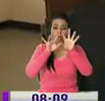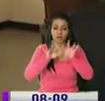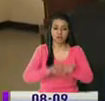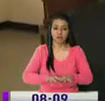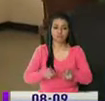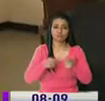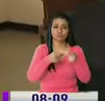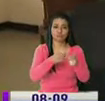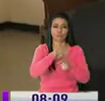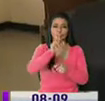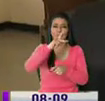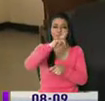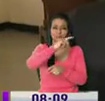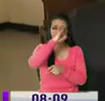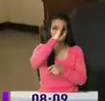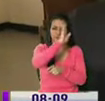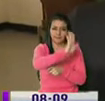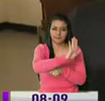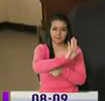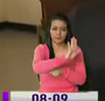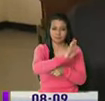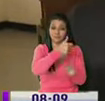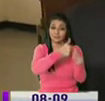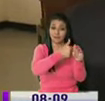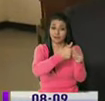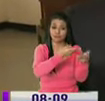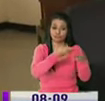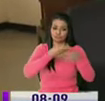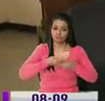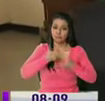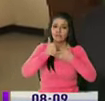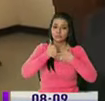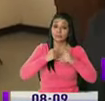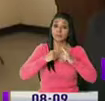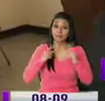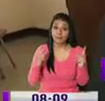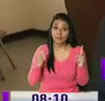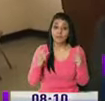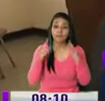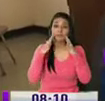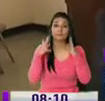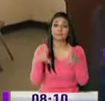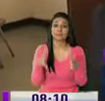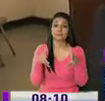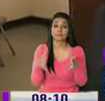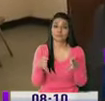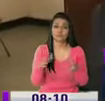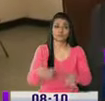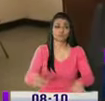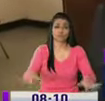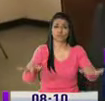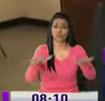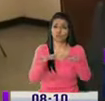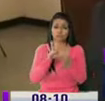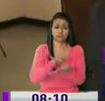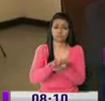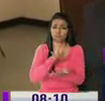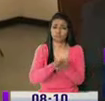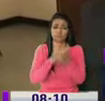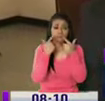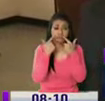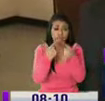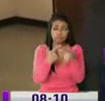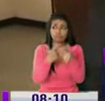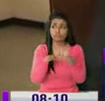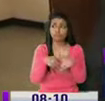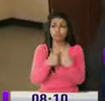al UPC más cercano para que nos den todas las garantías necesarias. Pero hay que acotar que los maestros del Madena estamos pendientes en la parte